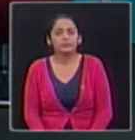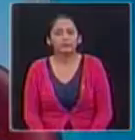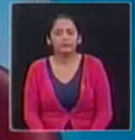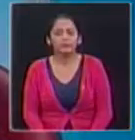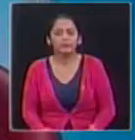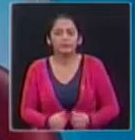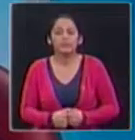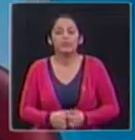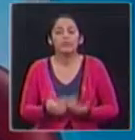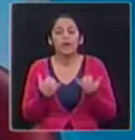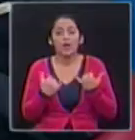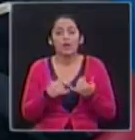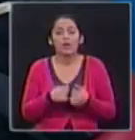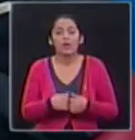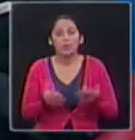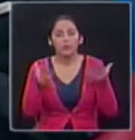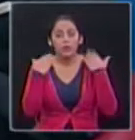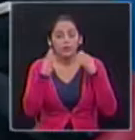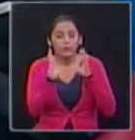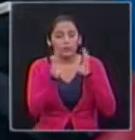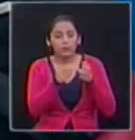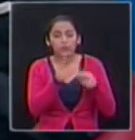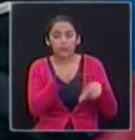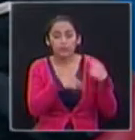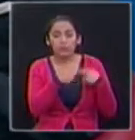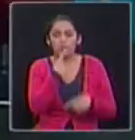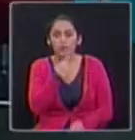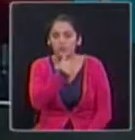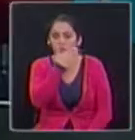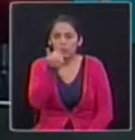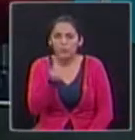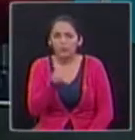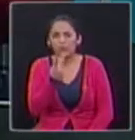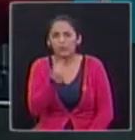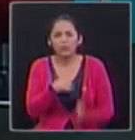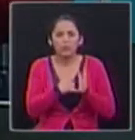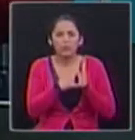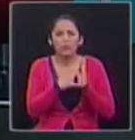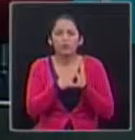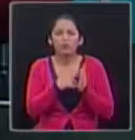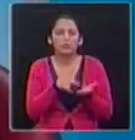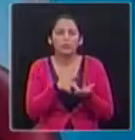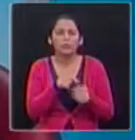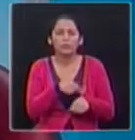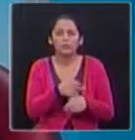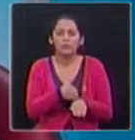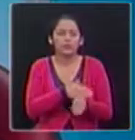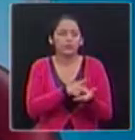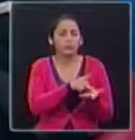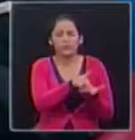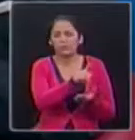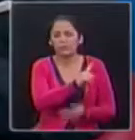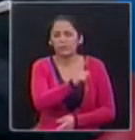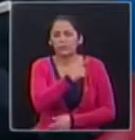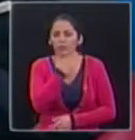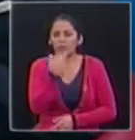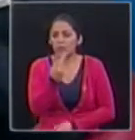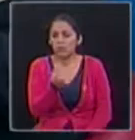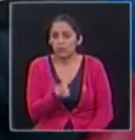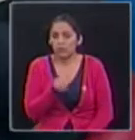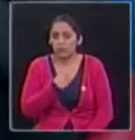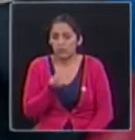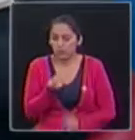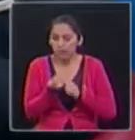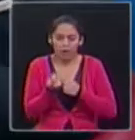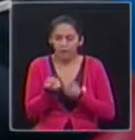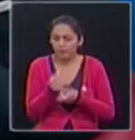renta pagada. Coincidimos con eso. Porque, como debe ser, que es lo lógico. Y después de la ganancia que tengo, pago los impuestos. Ahí el SRI al final, una vez que se